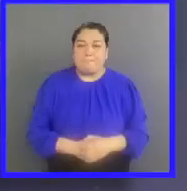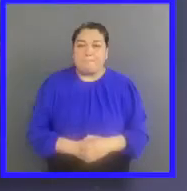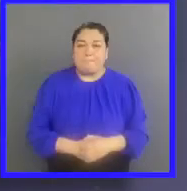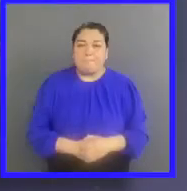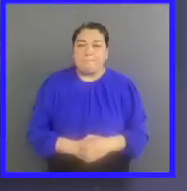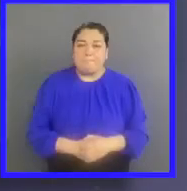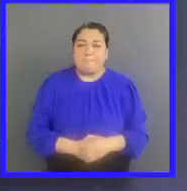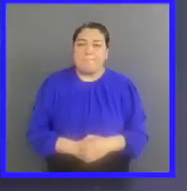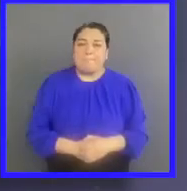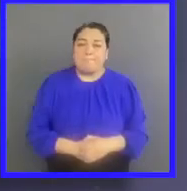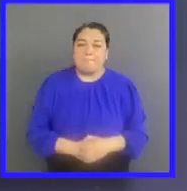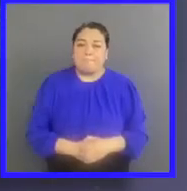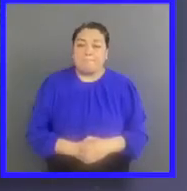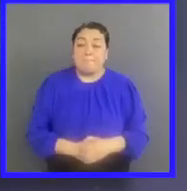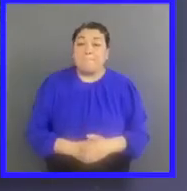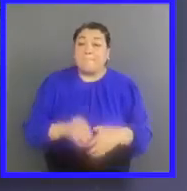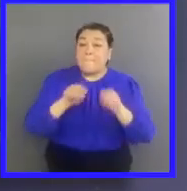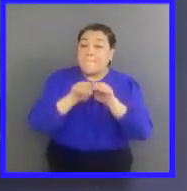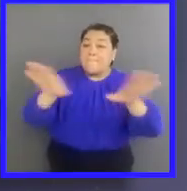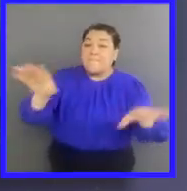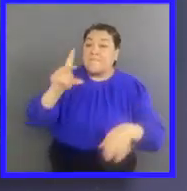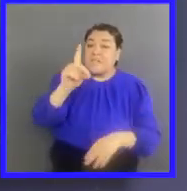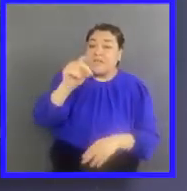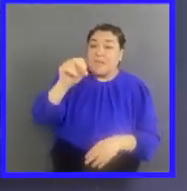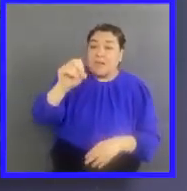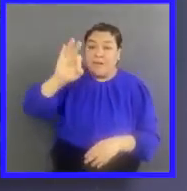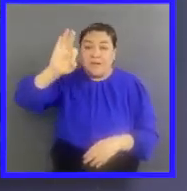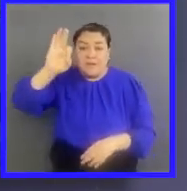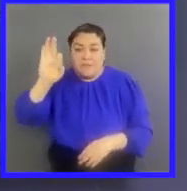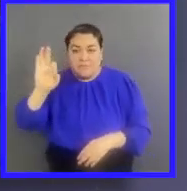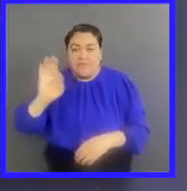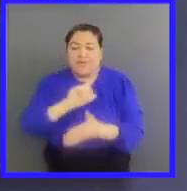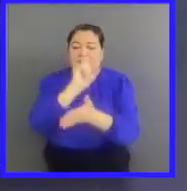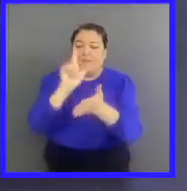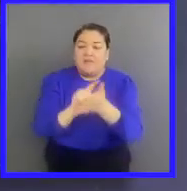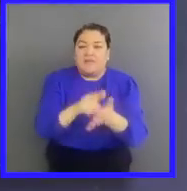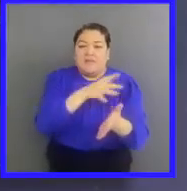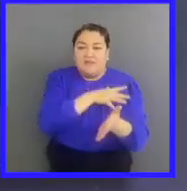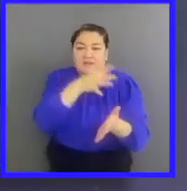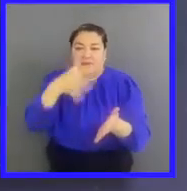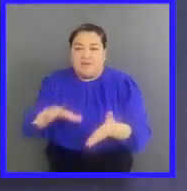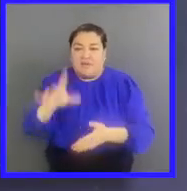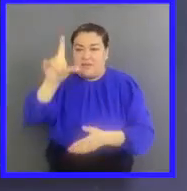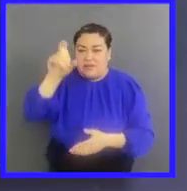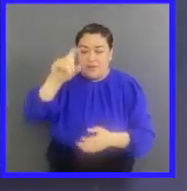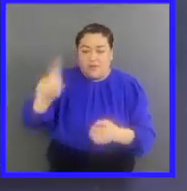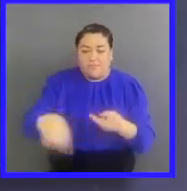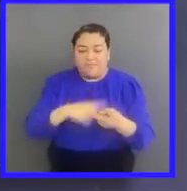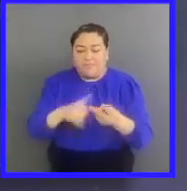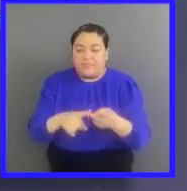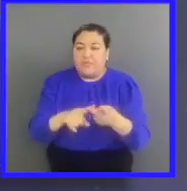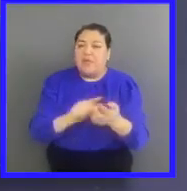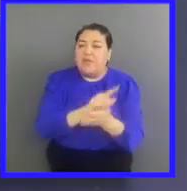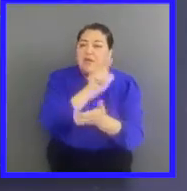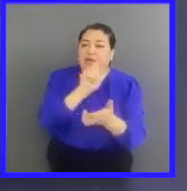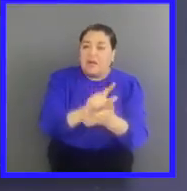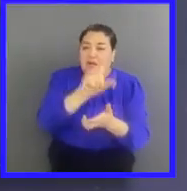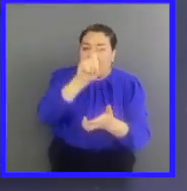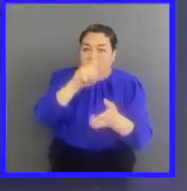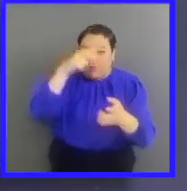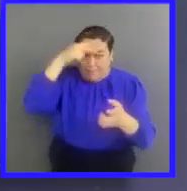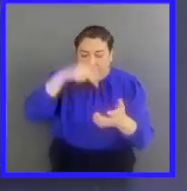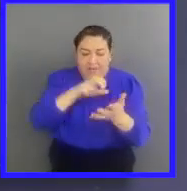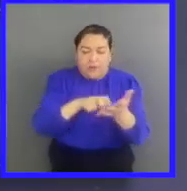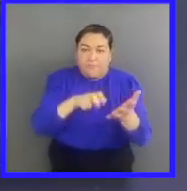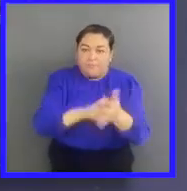Se publicó en el Diario Oficial de la Federación la Ley General de Aguas y las reformas a la Ley de Aguas Nacionales, en las que se establece,